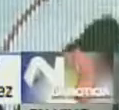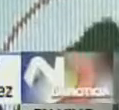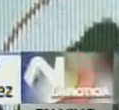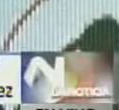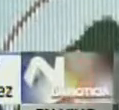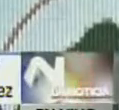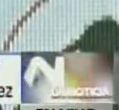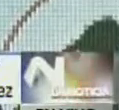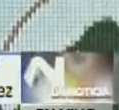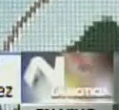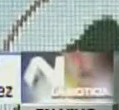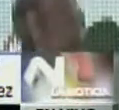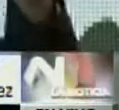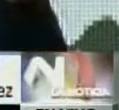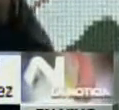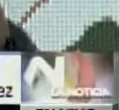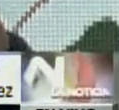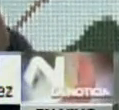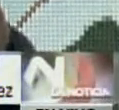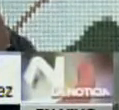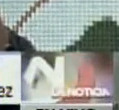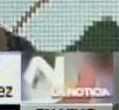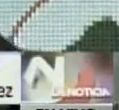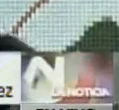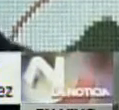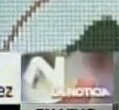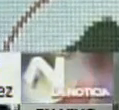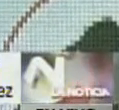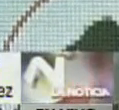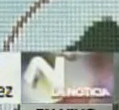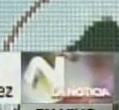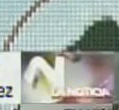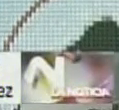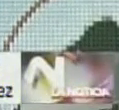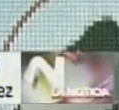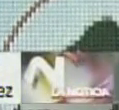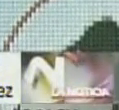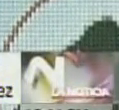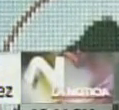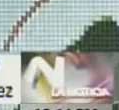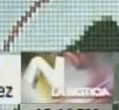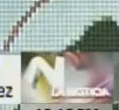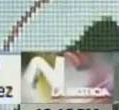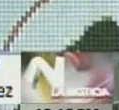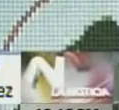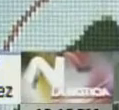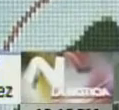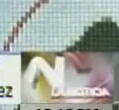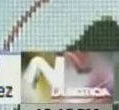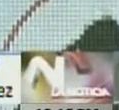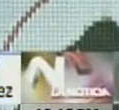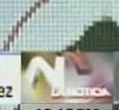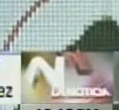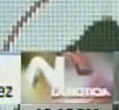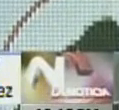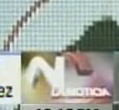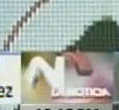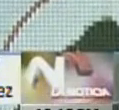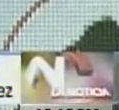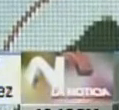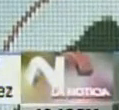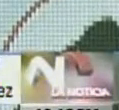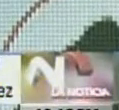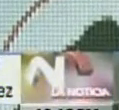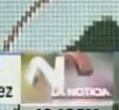tía Ana aún con vida. En este próximo julio, si mal no recuerdo, el 2 de julio cumple